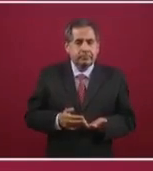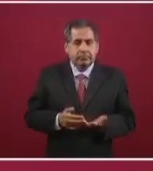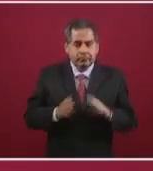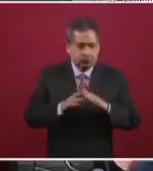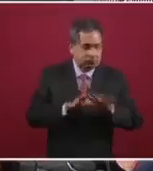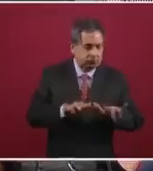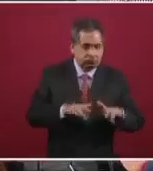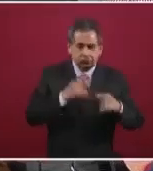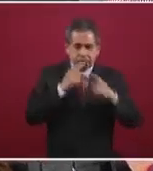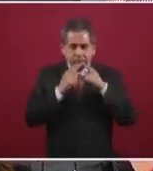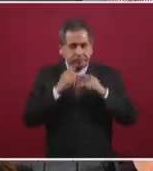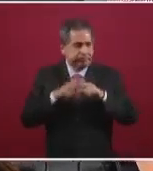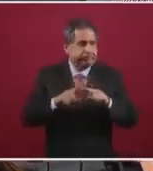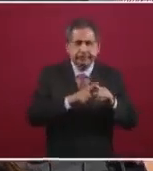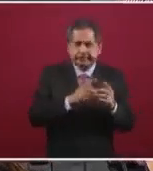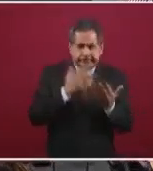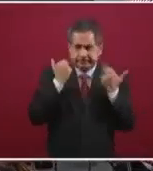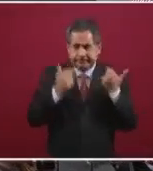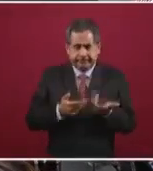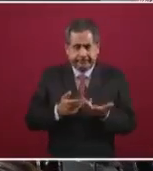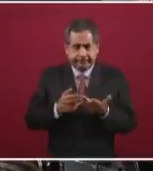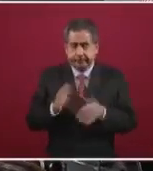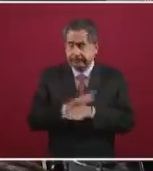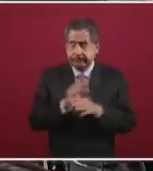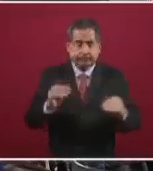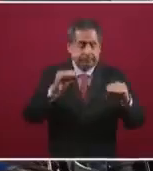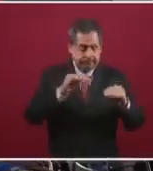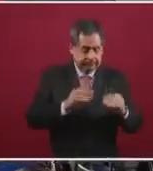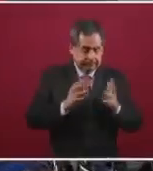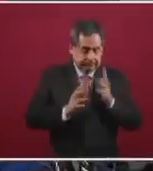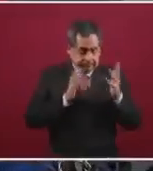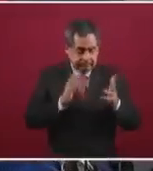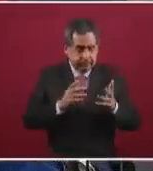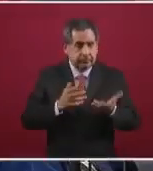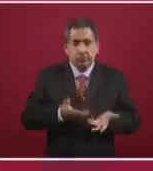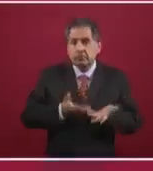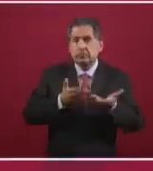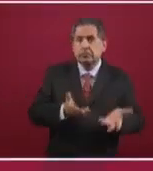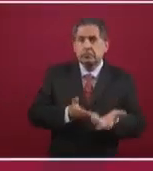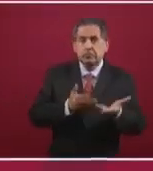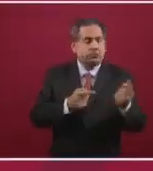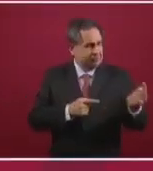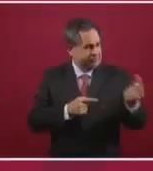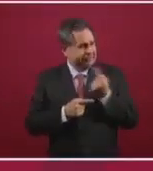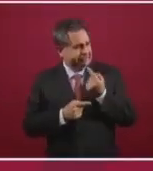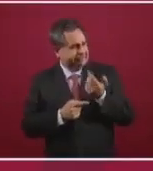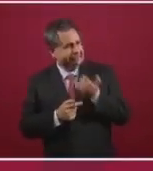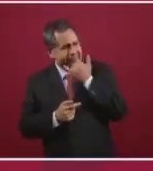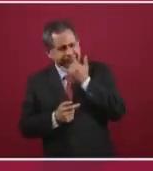el manejo de estos equipos y de repente se convertían en proveedores.